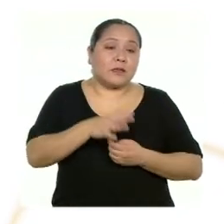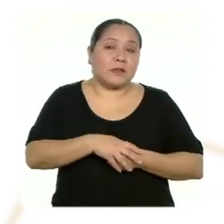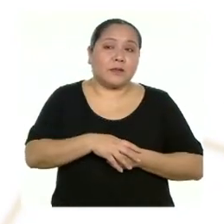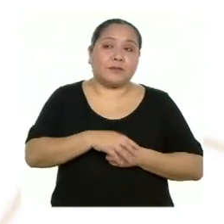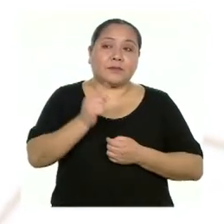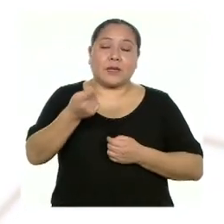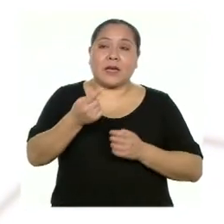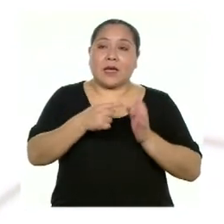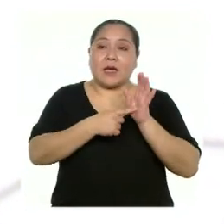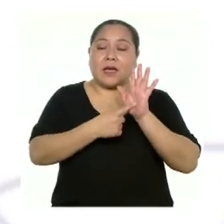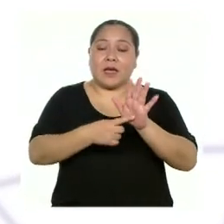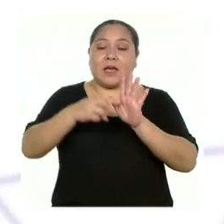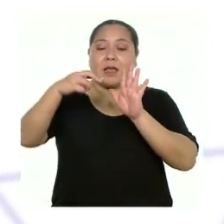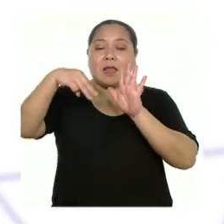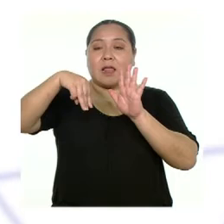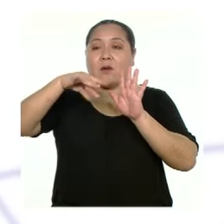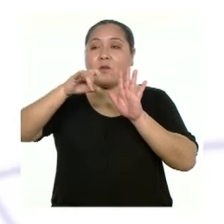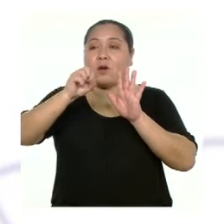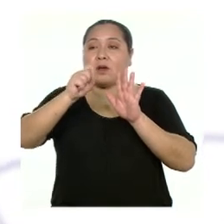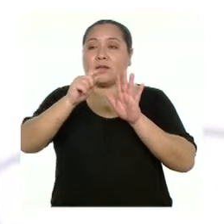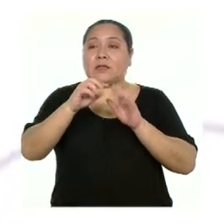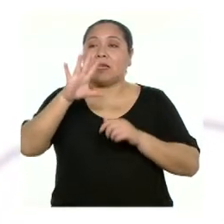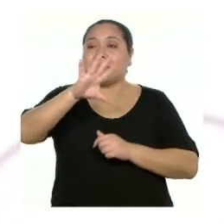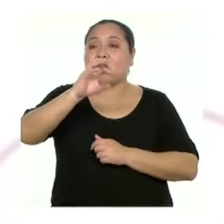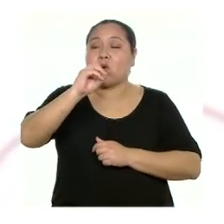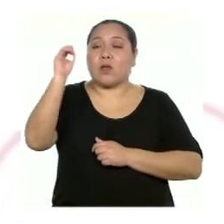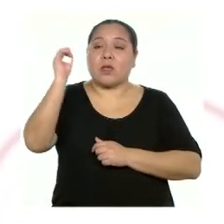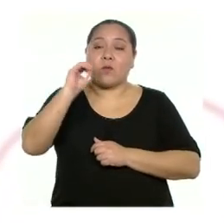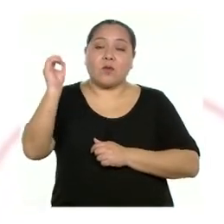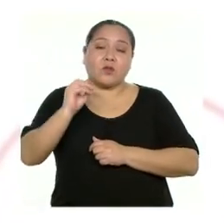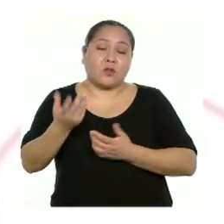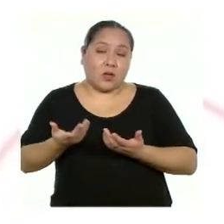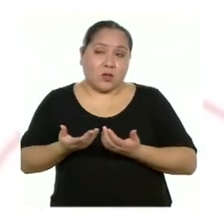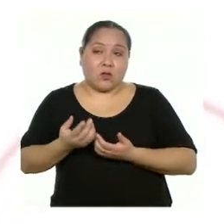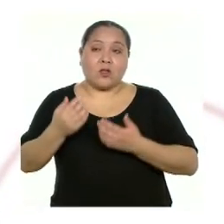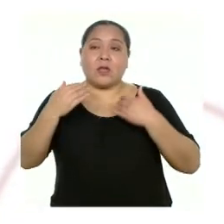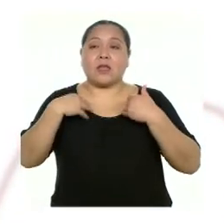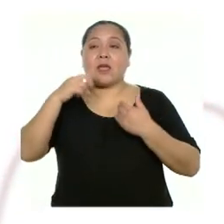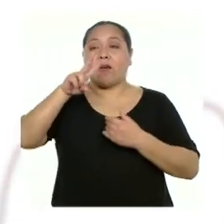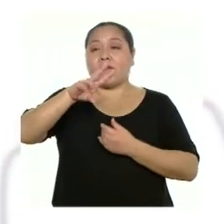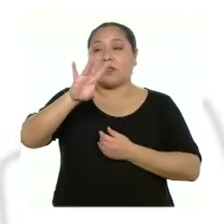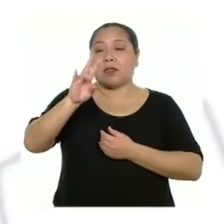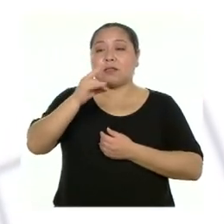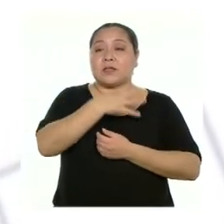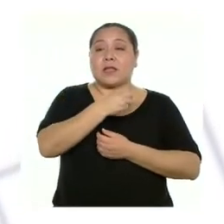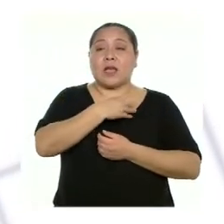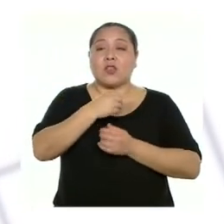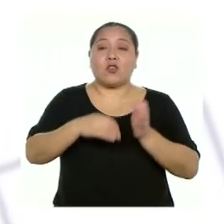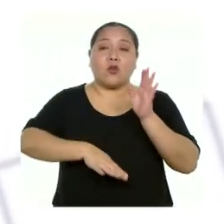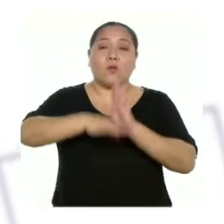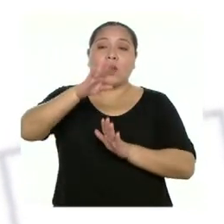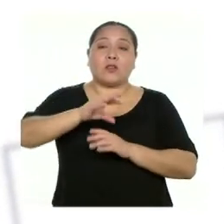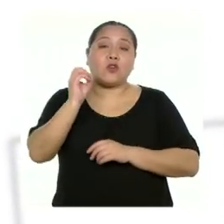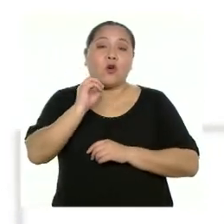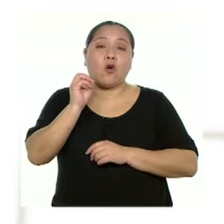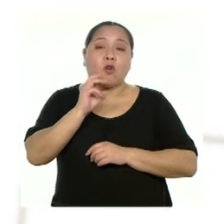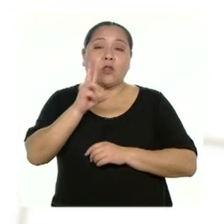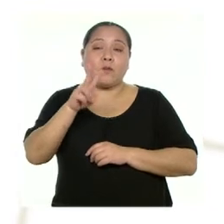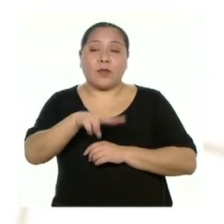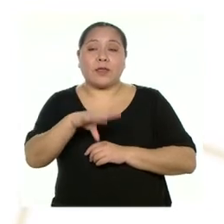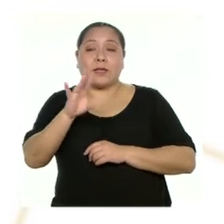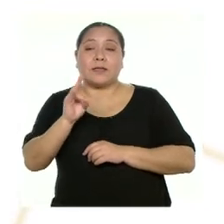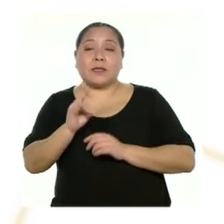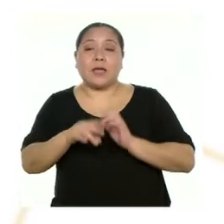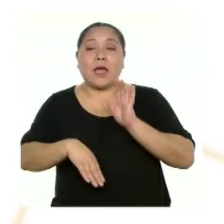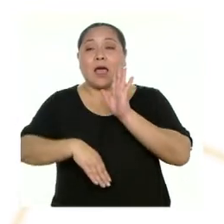en la muestra el 50% de las personas tenían 27 años o más, o de 27 a 60